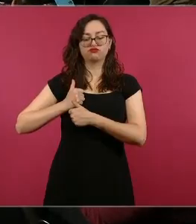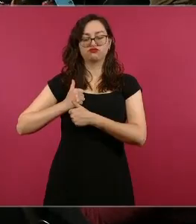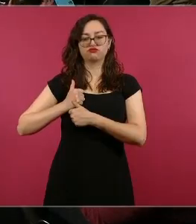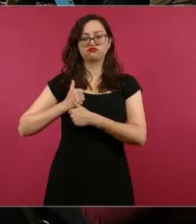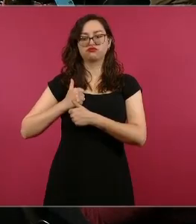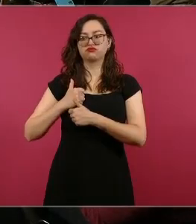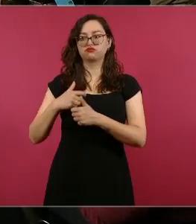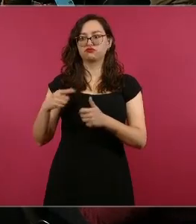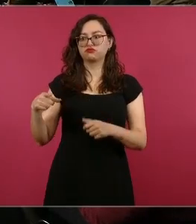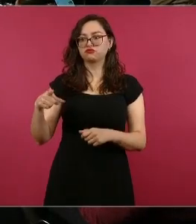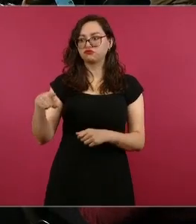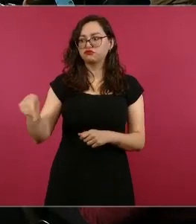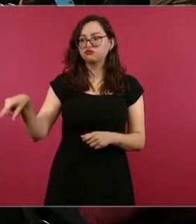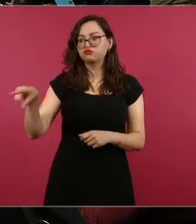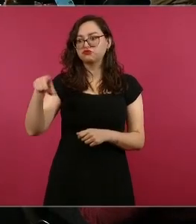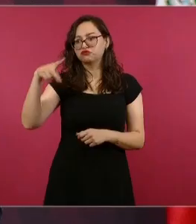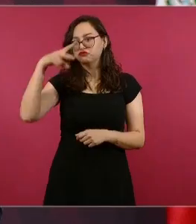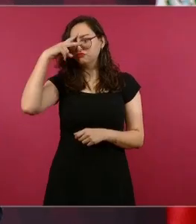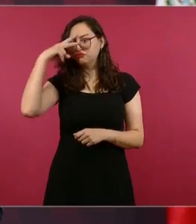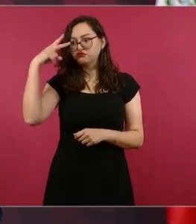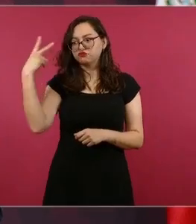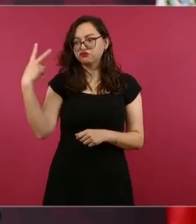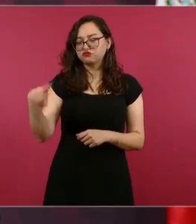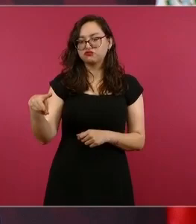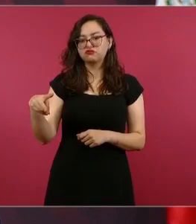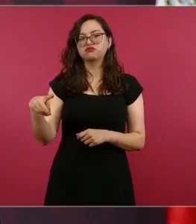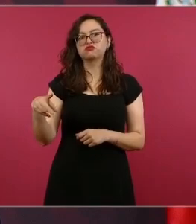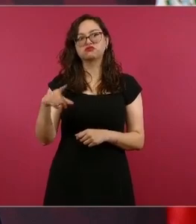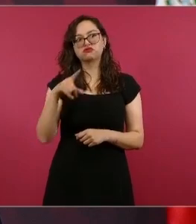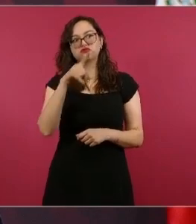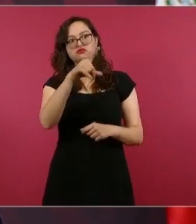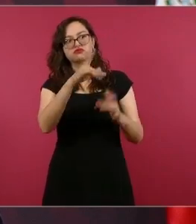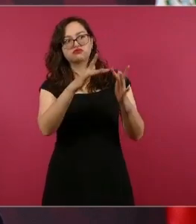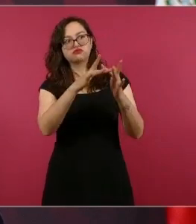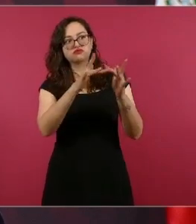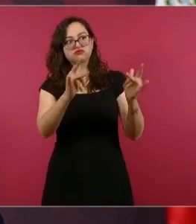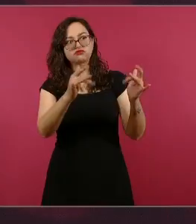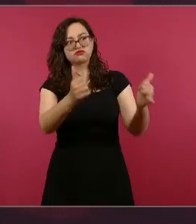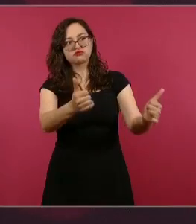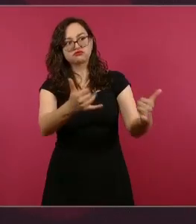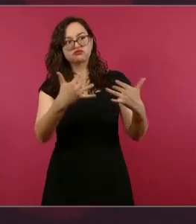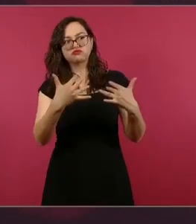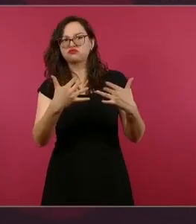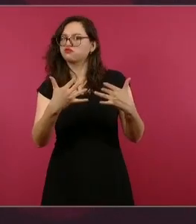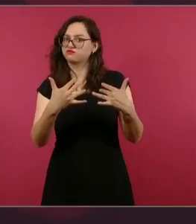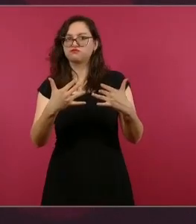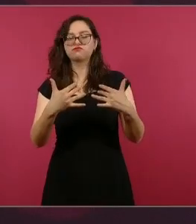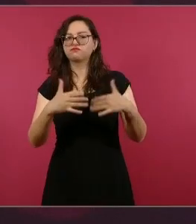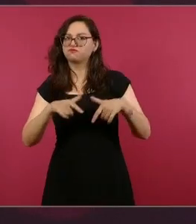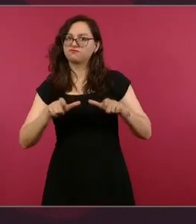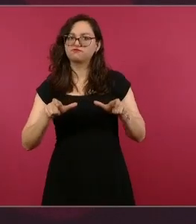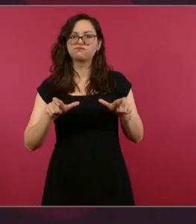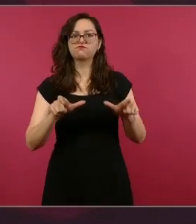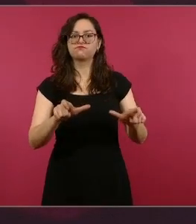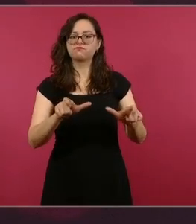detener a las tropas francesas. Nunca hemos